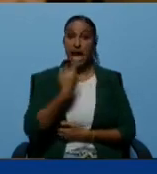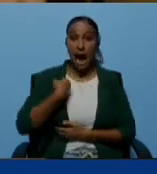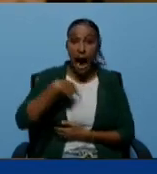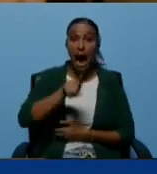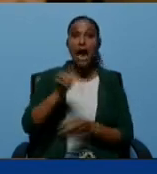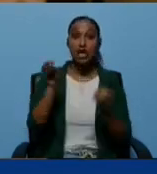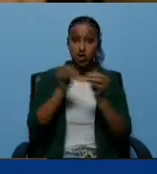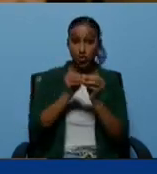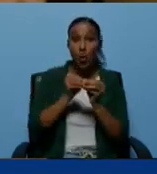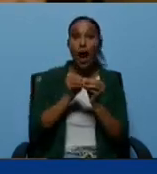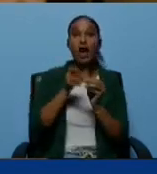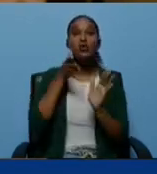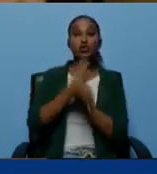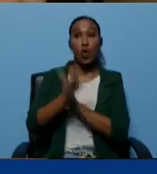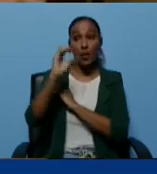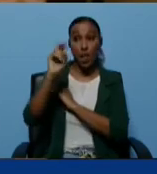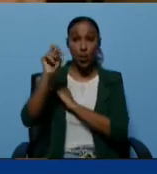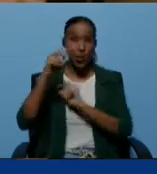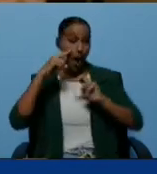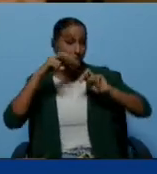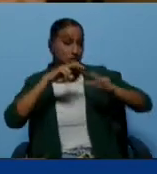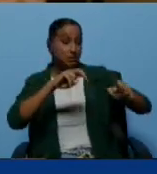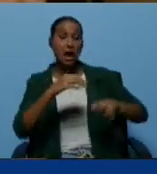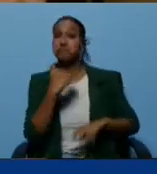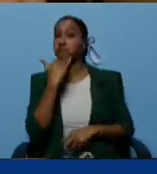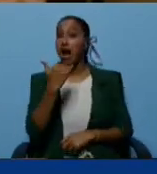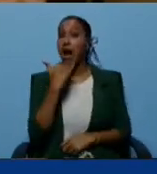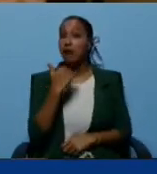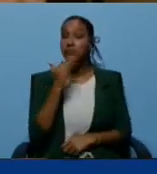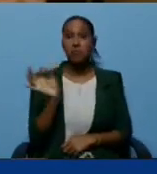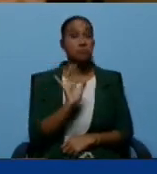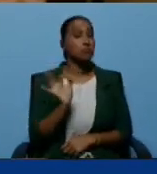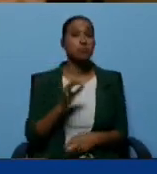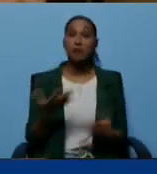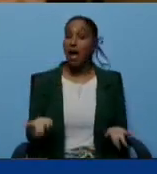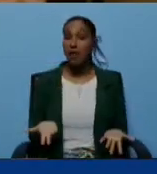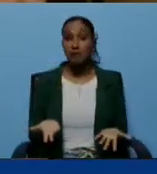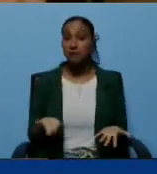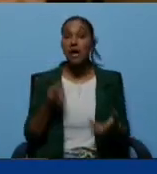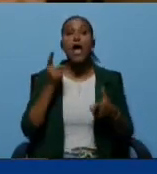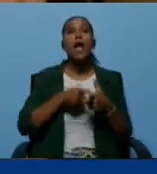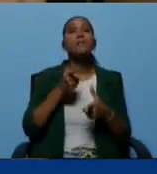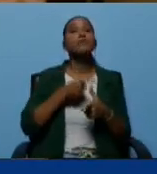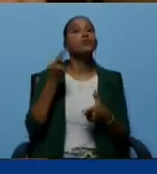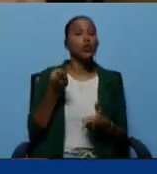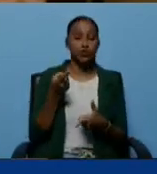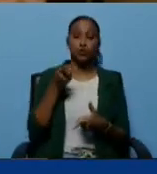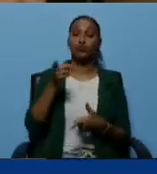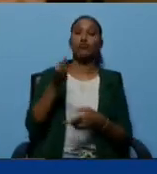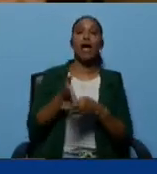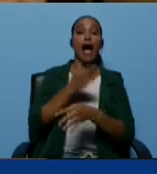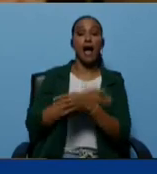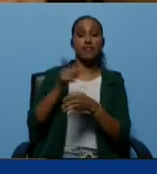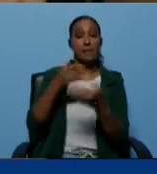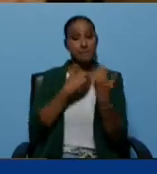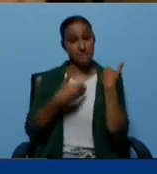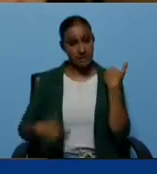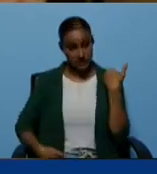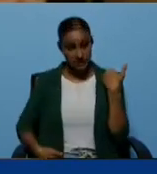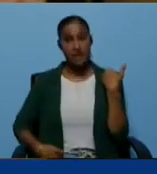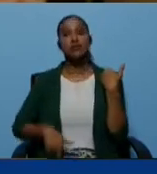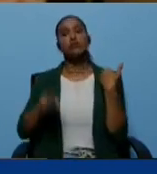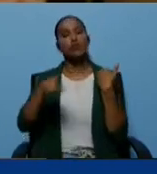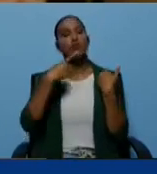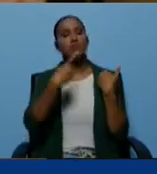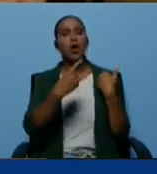Israel. Ya para terminar y concluir, presidente, usted lo dijo muy claramente con el tema de quiénes